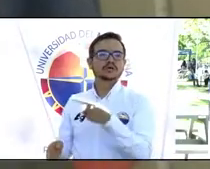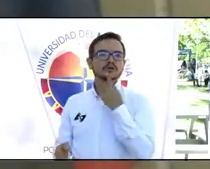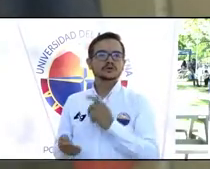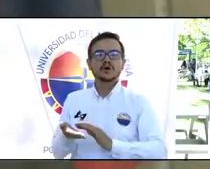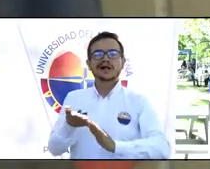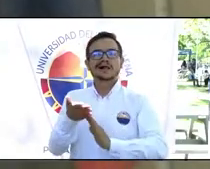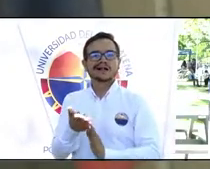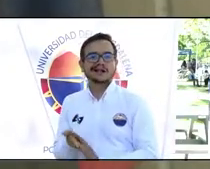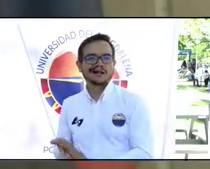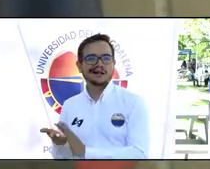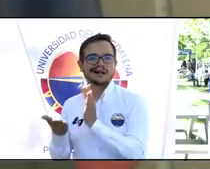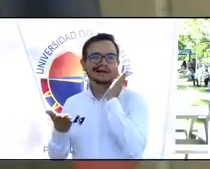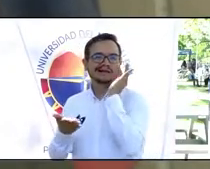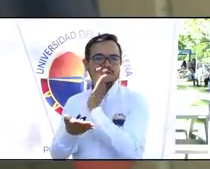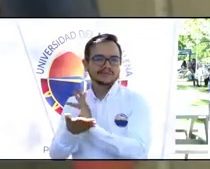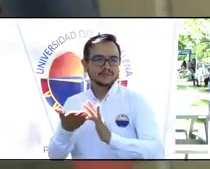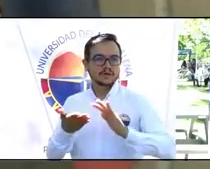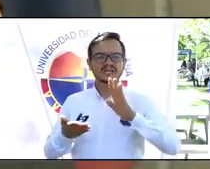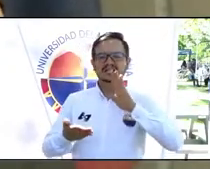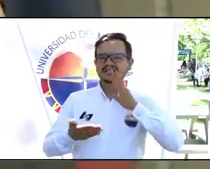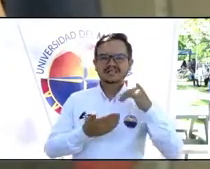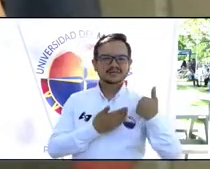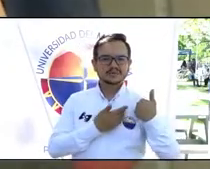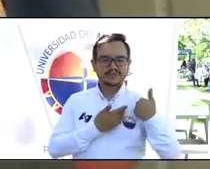instrumentadoras quirúrgicas somos las responsables.